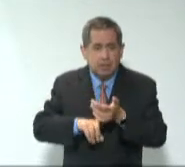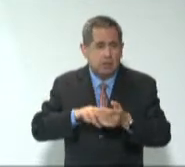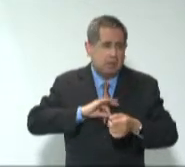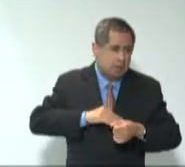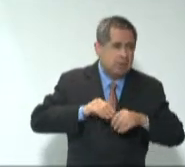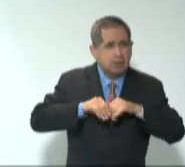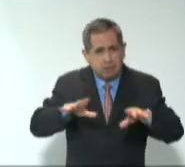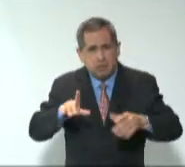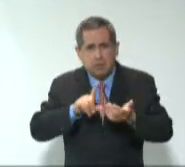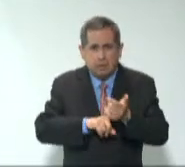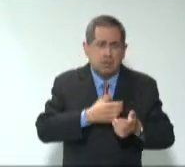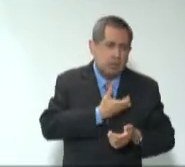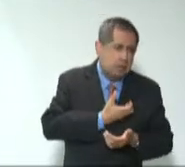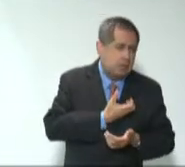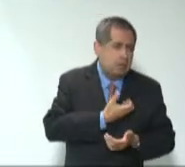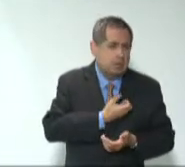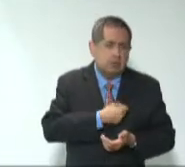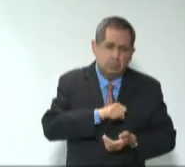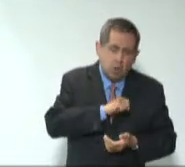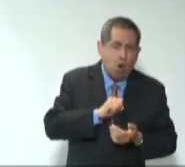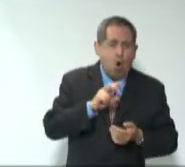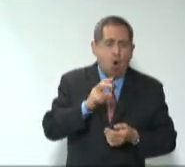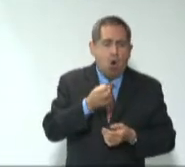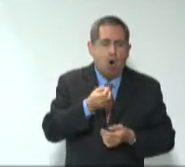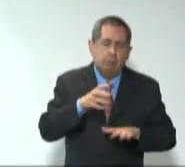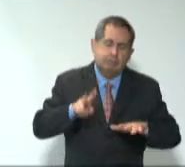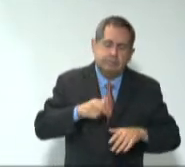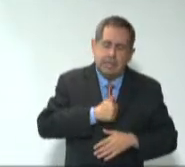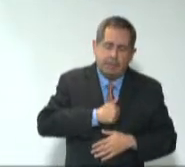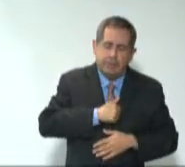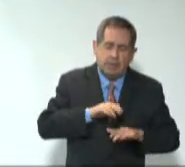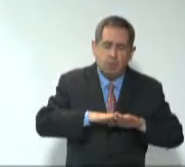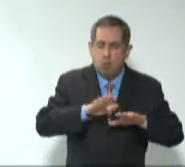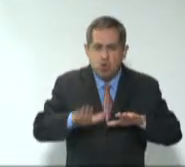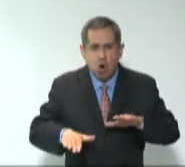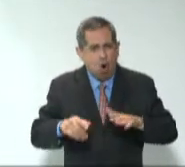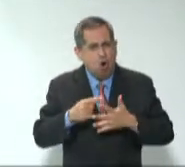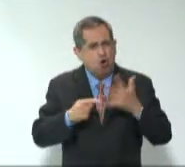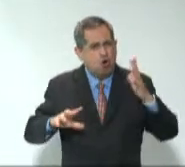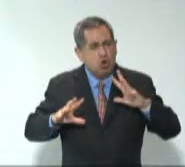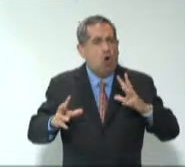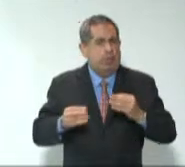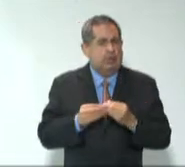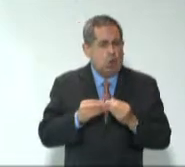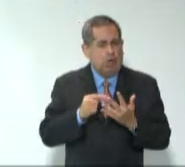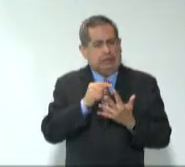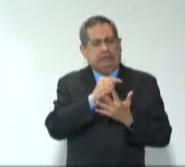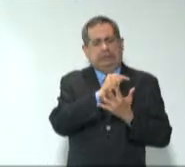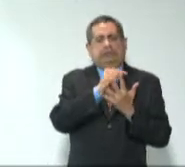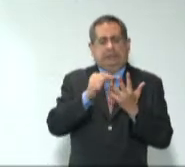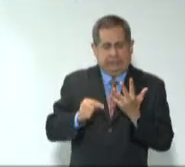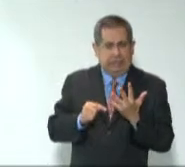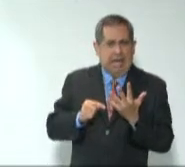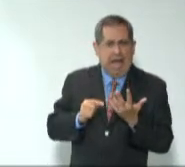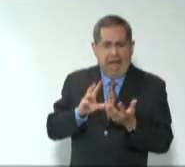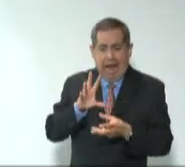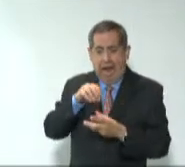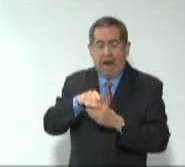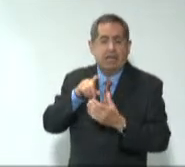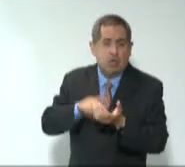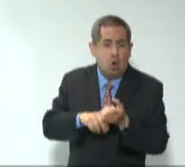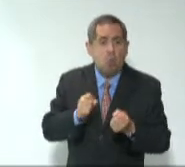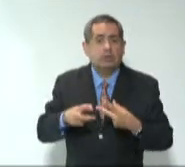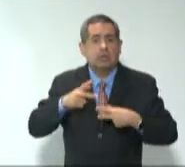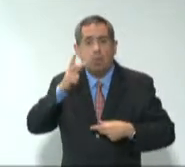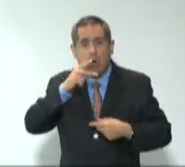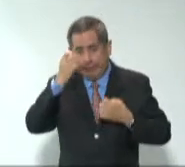la gente que eh Lamentablemente eh tenido Ha fallecido de la gente que digamos Ya salió de las pruebas que